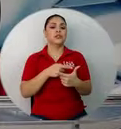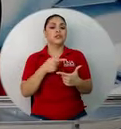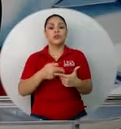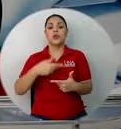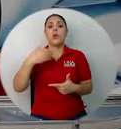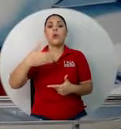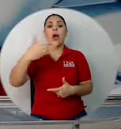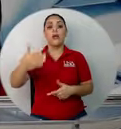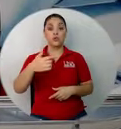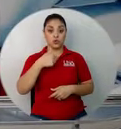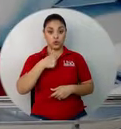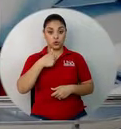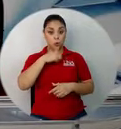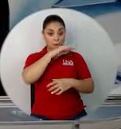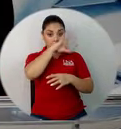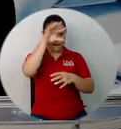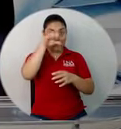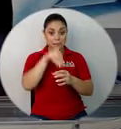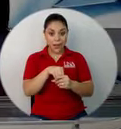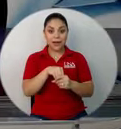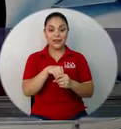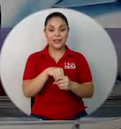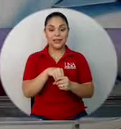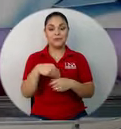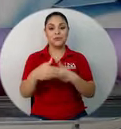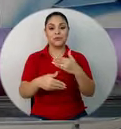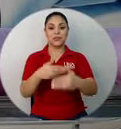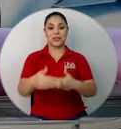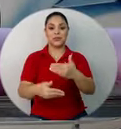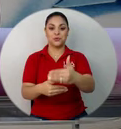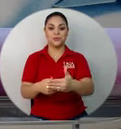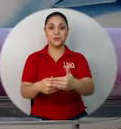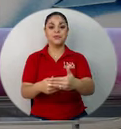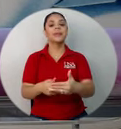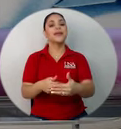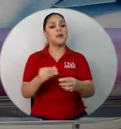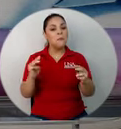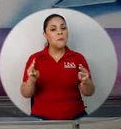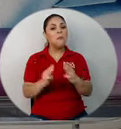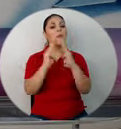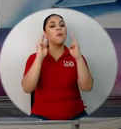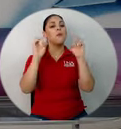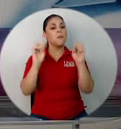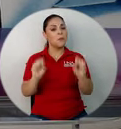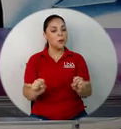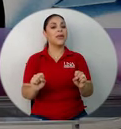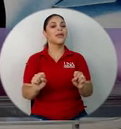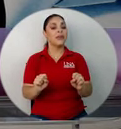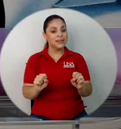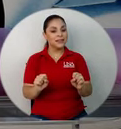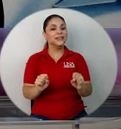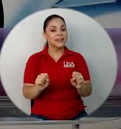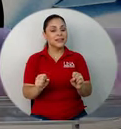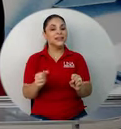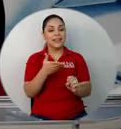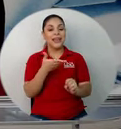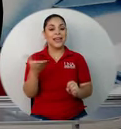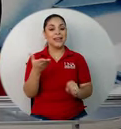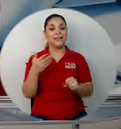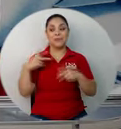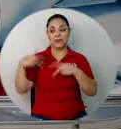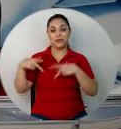cuando yo soy parte de ello, cuando yo estoy involucrada en el proceso, es muy probable que yo tenga, voy a decir